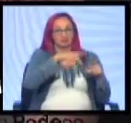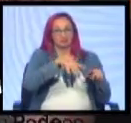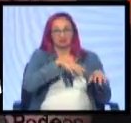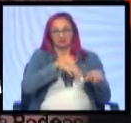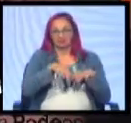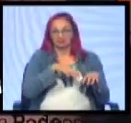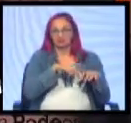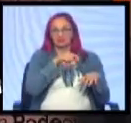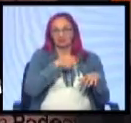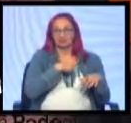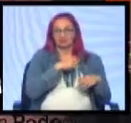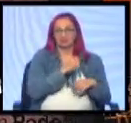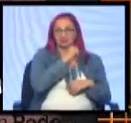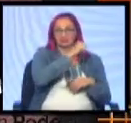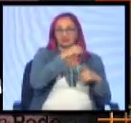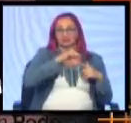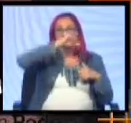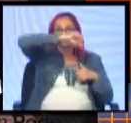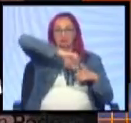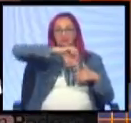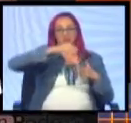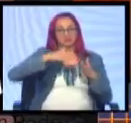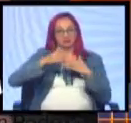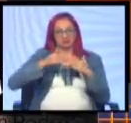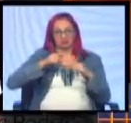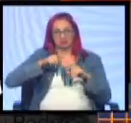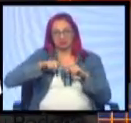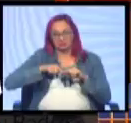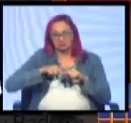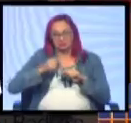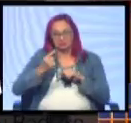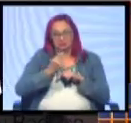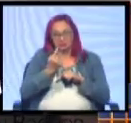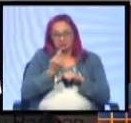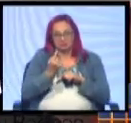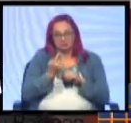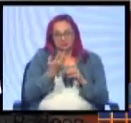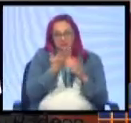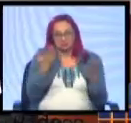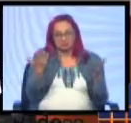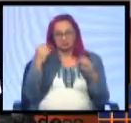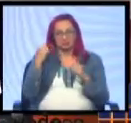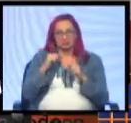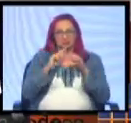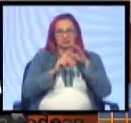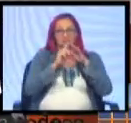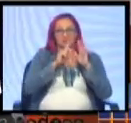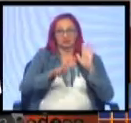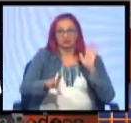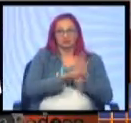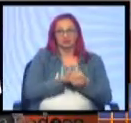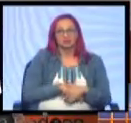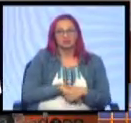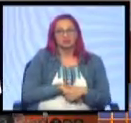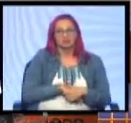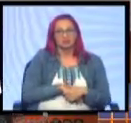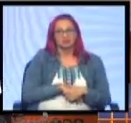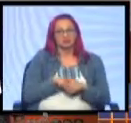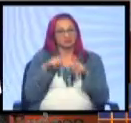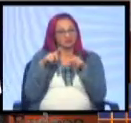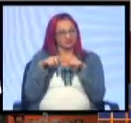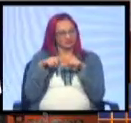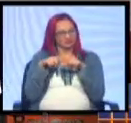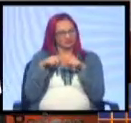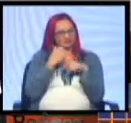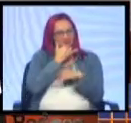actividad donde yo gane o pierda dependiendo única y exclusivamente del azar es ilegal. ¿Qué es lo que pasa? Sí.